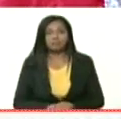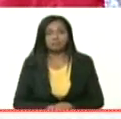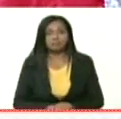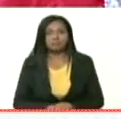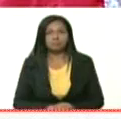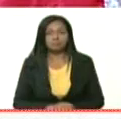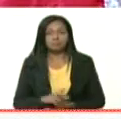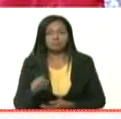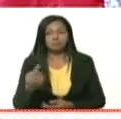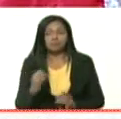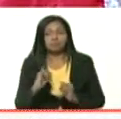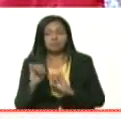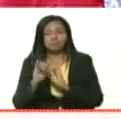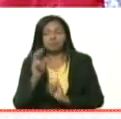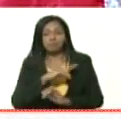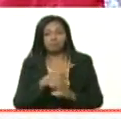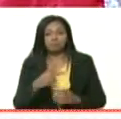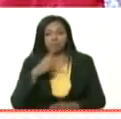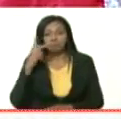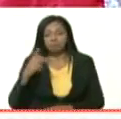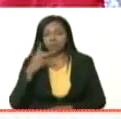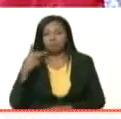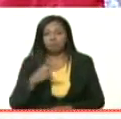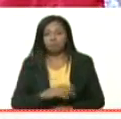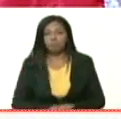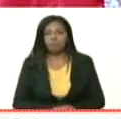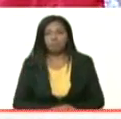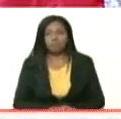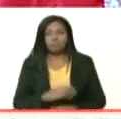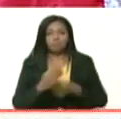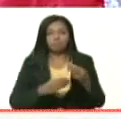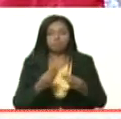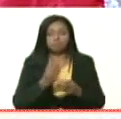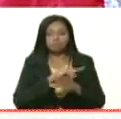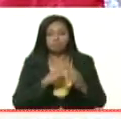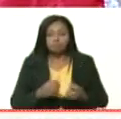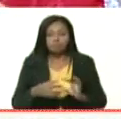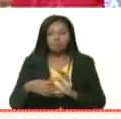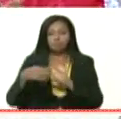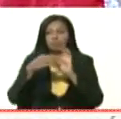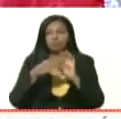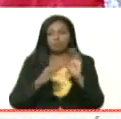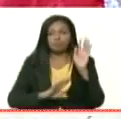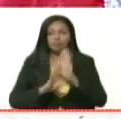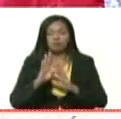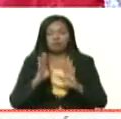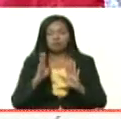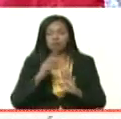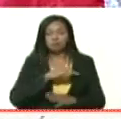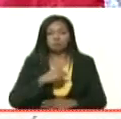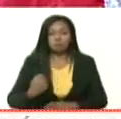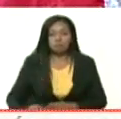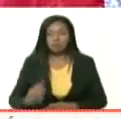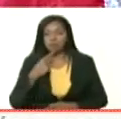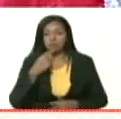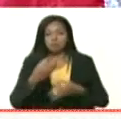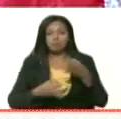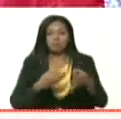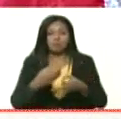Y cuando lleguemos al poder político, haremos una poderosa alianza de desarrollo con China, nos decía el comandante